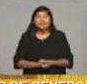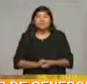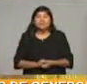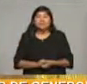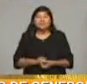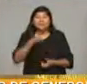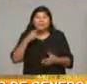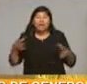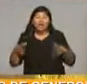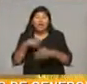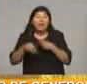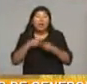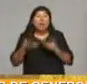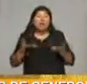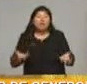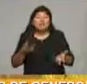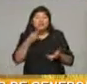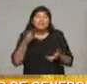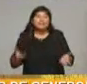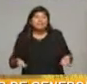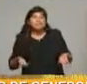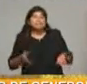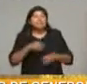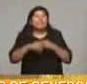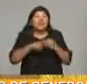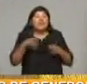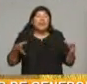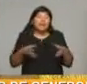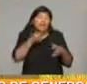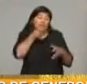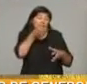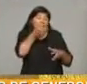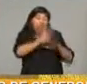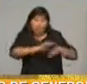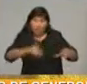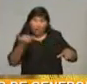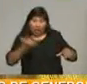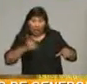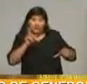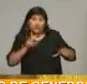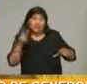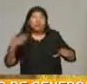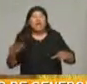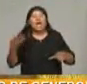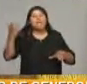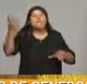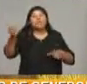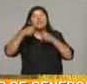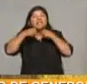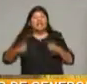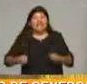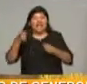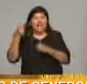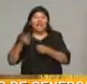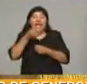y con el grupo familiar y depende de si hay niños que necesitan ser atendidos hacemos las coordinaciones con la secretaria de niñez